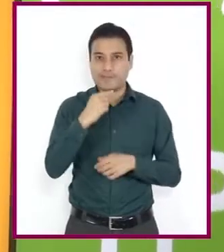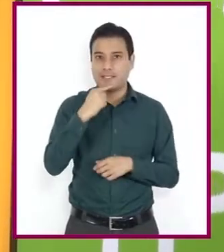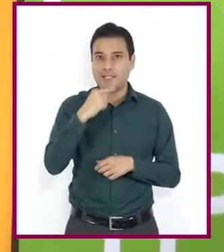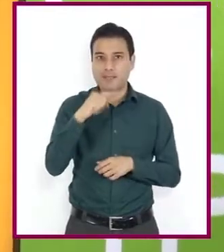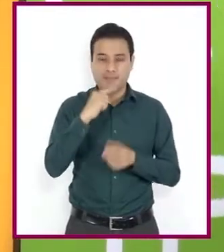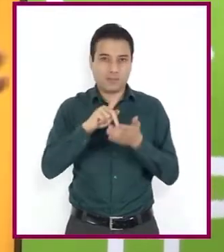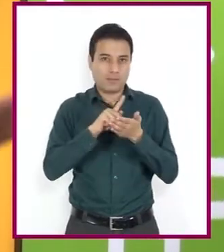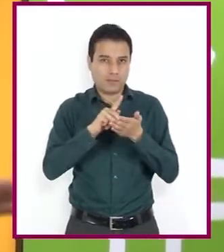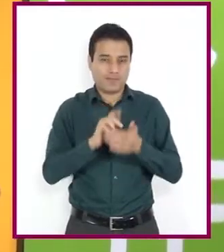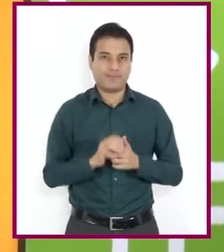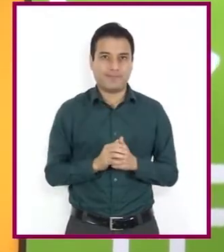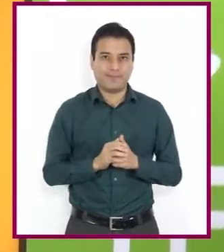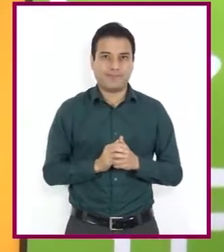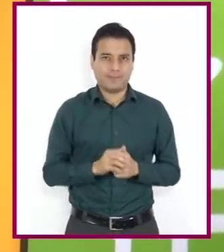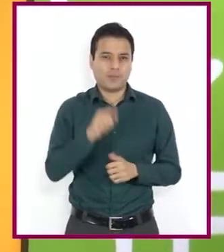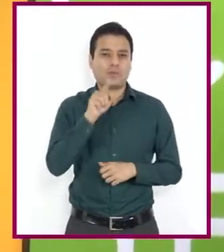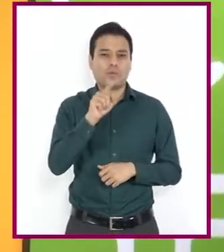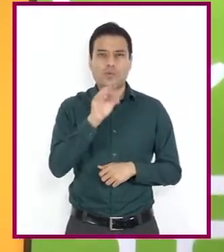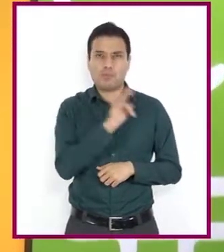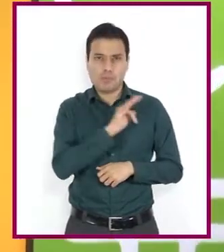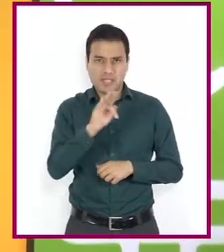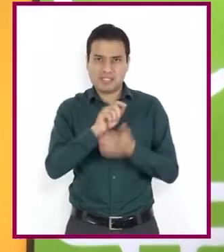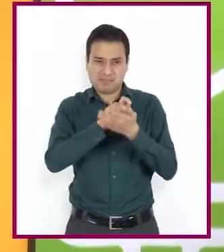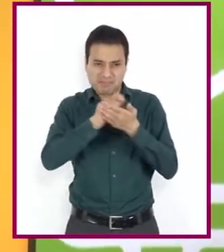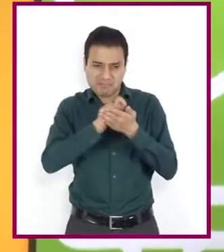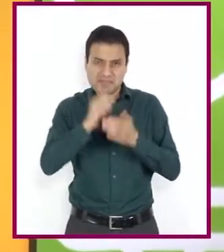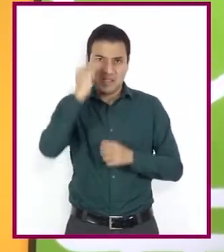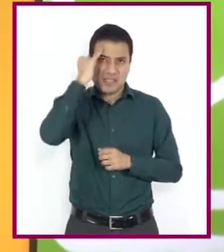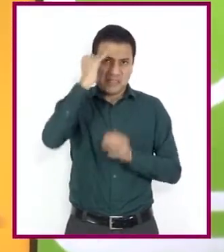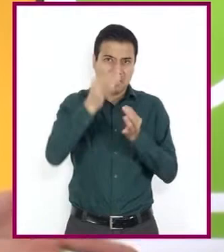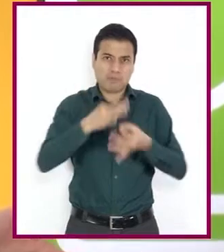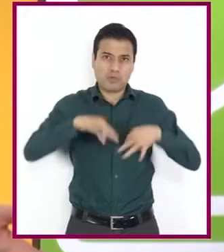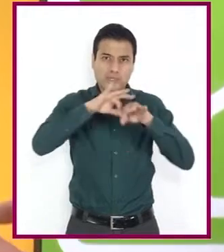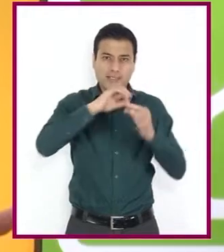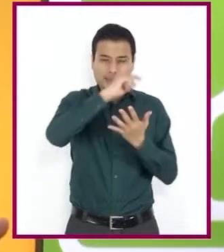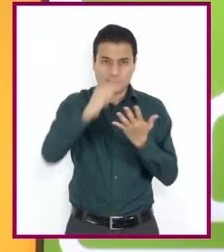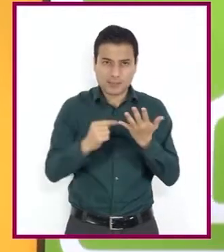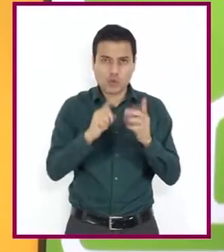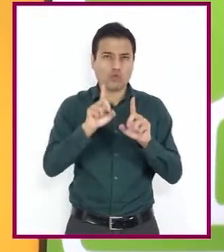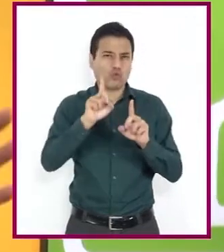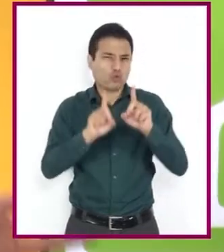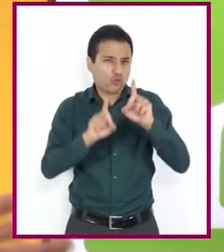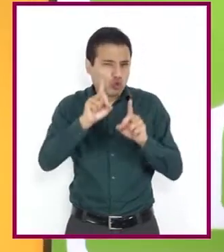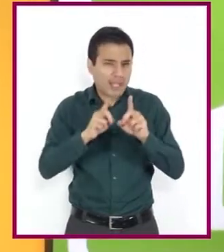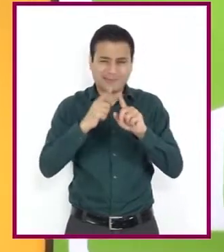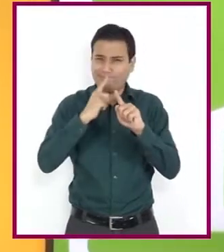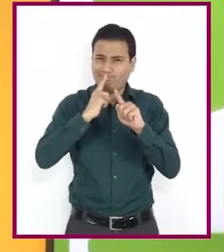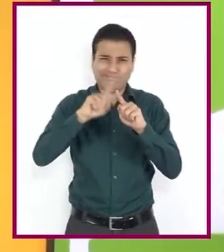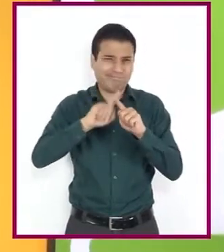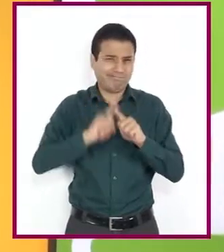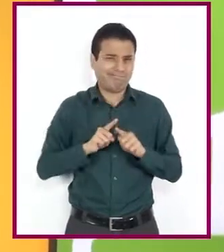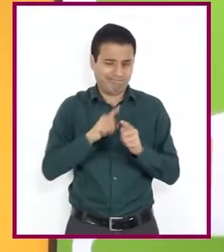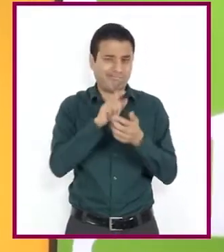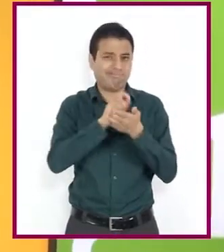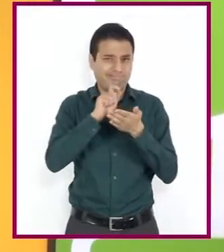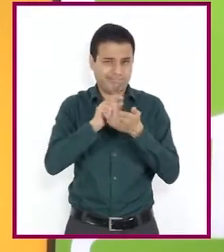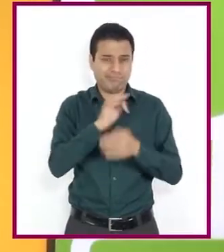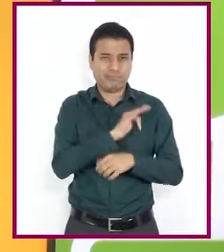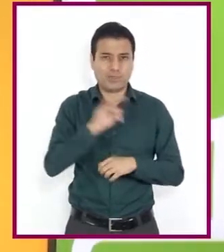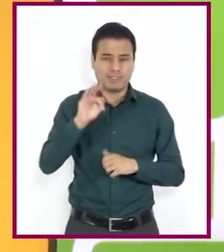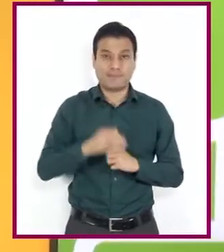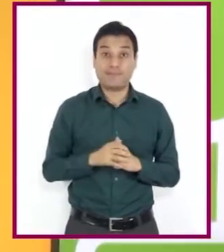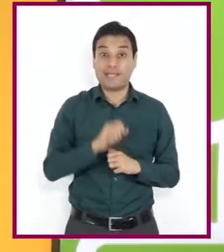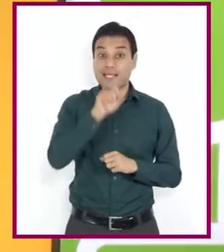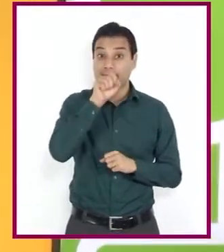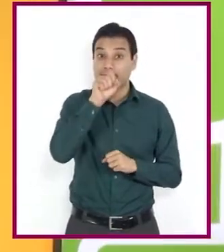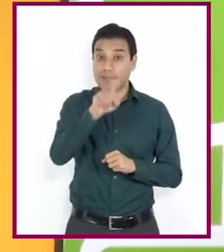o pluma, para que puedan anotar ideas principales, dudas o preguntas que les surjan a lo largo de esta sesión.